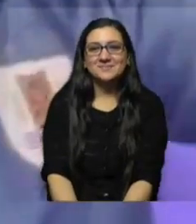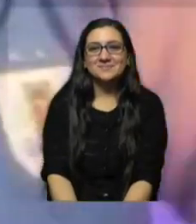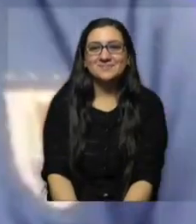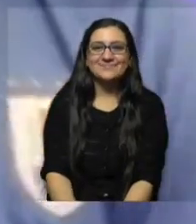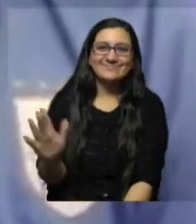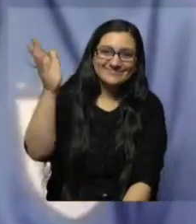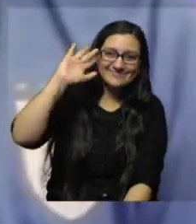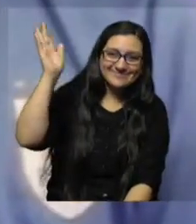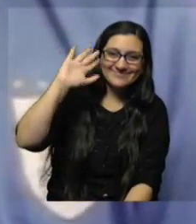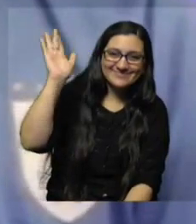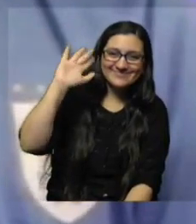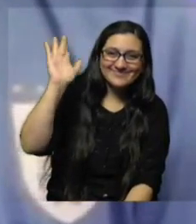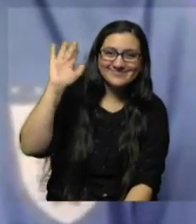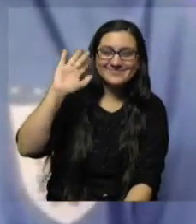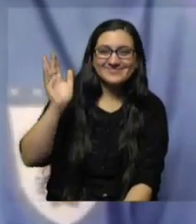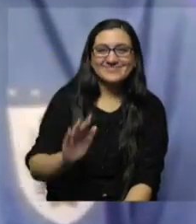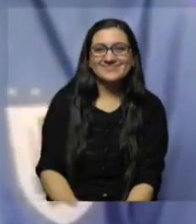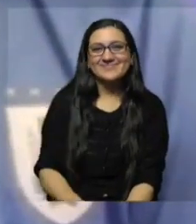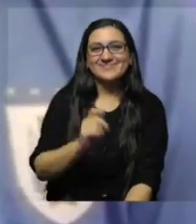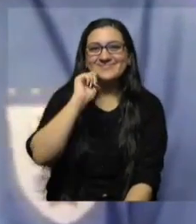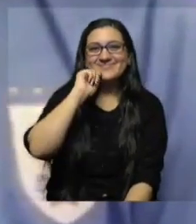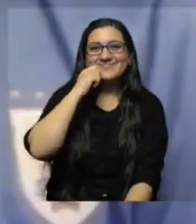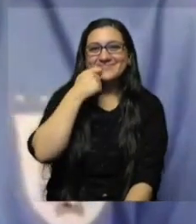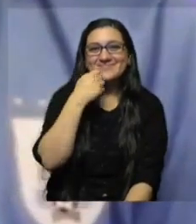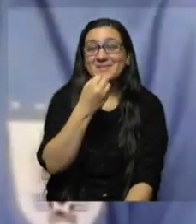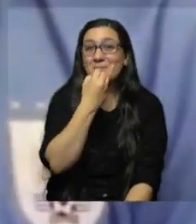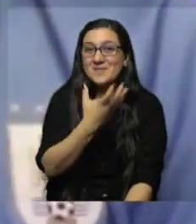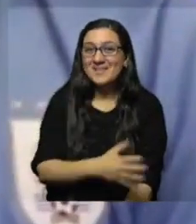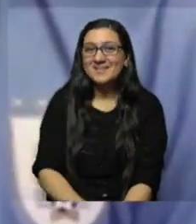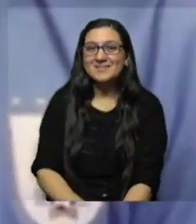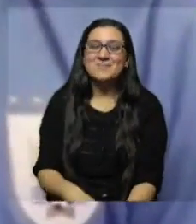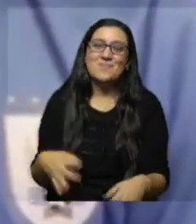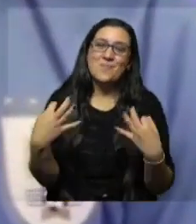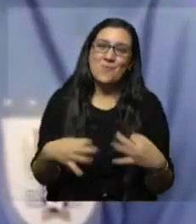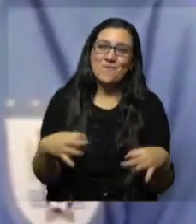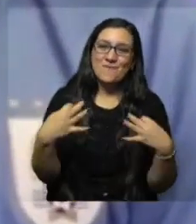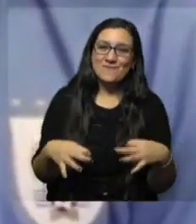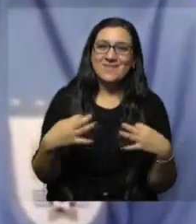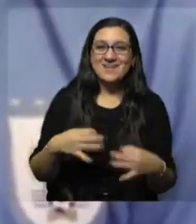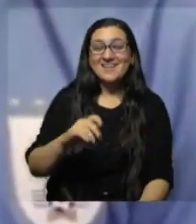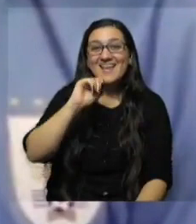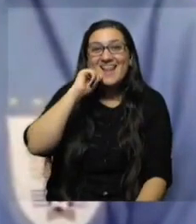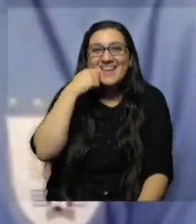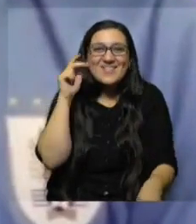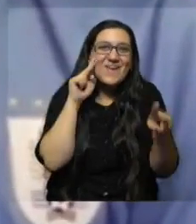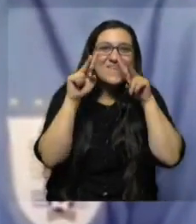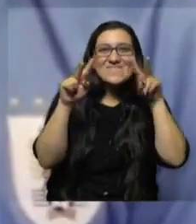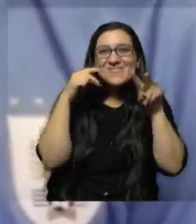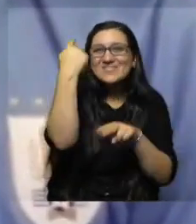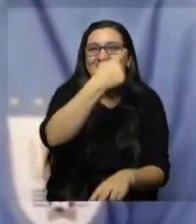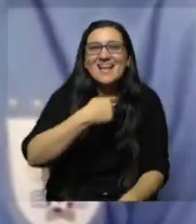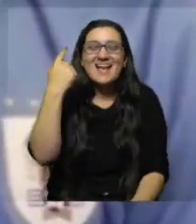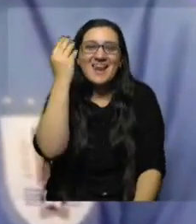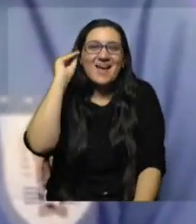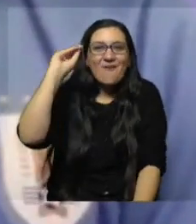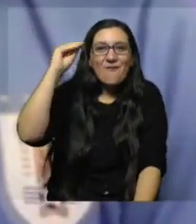Buenas. Hola. Qué divino. ¿Cómo están? Muy bien, muy bien. Qué lindo ver tantas caras jóvenes